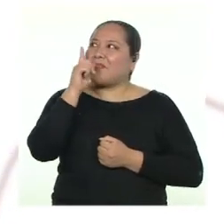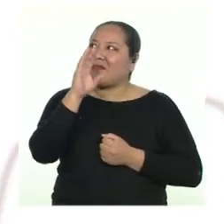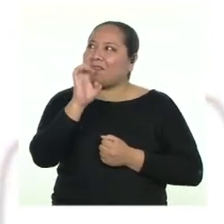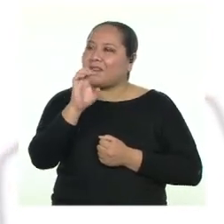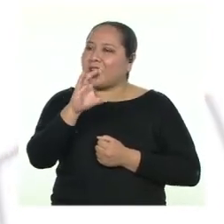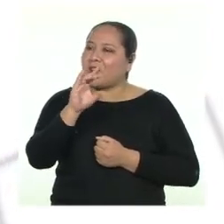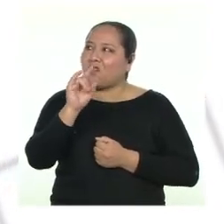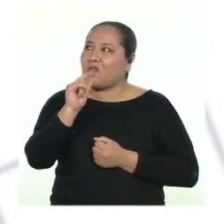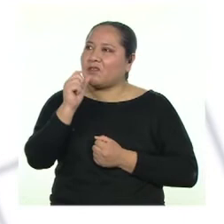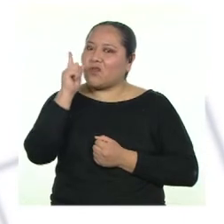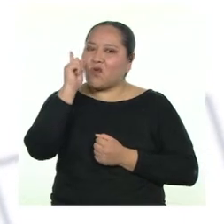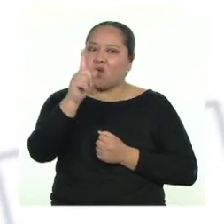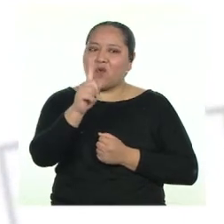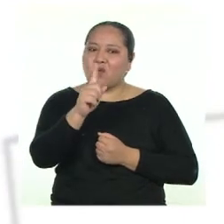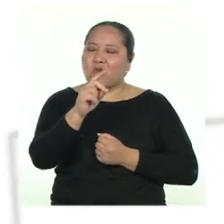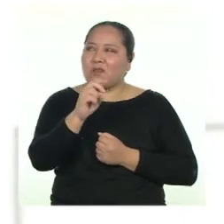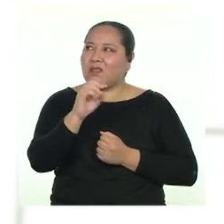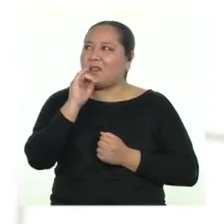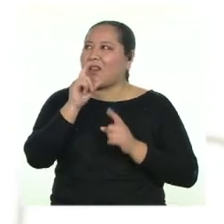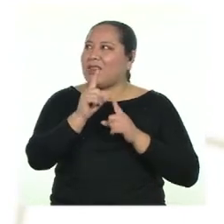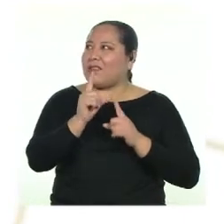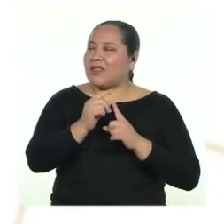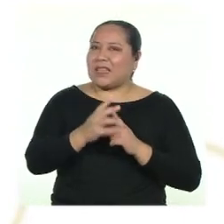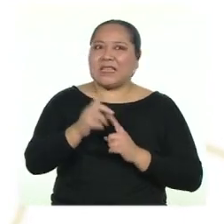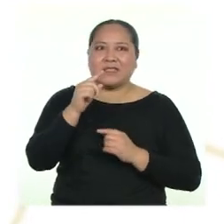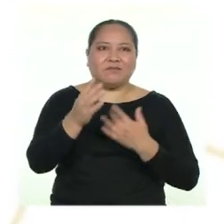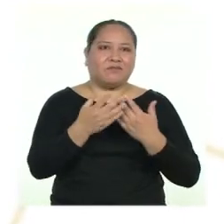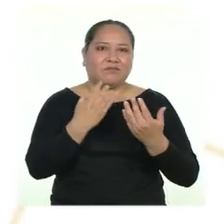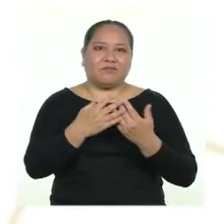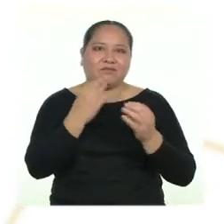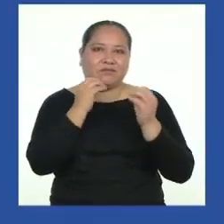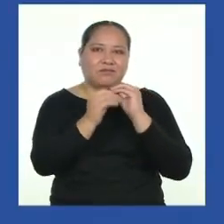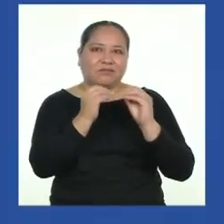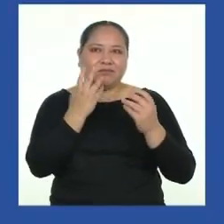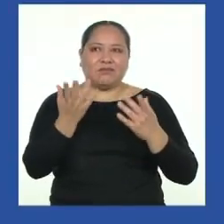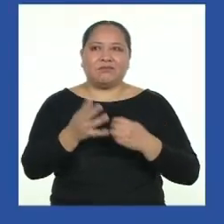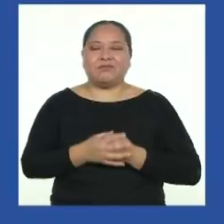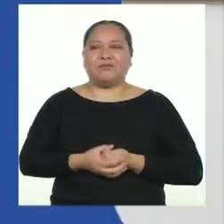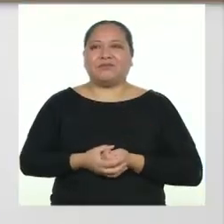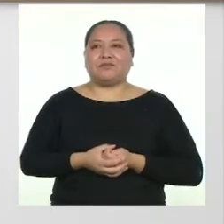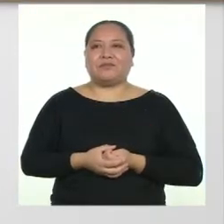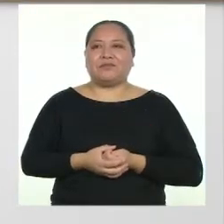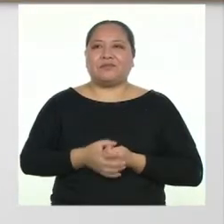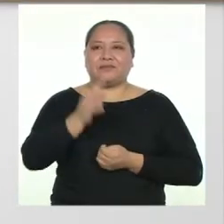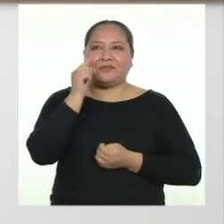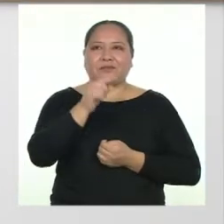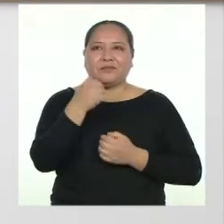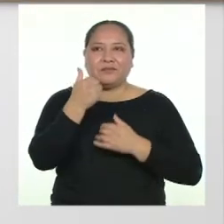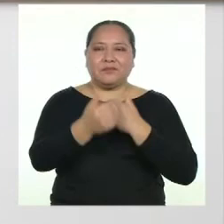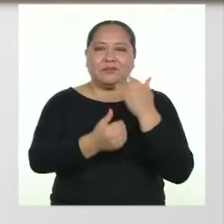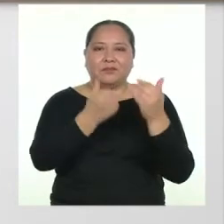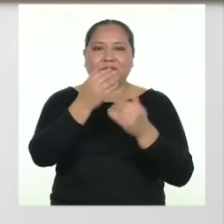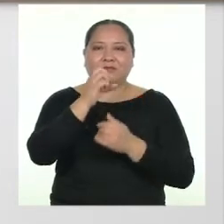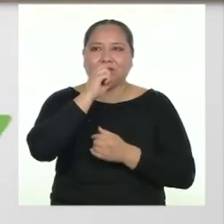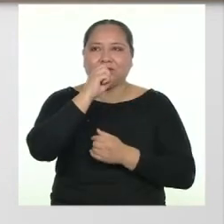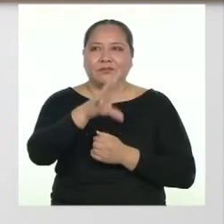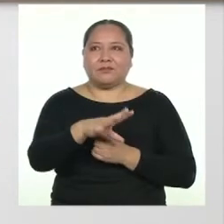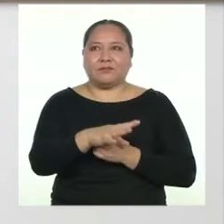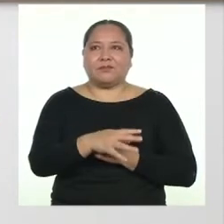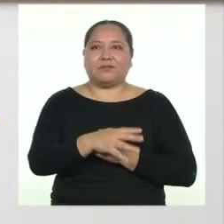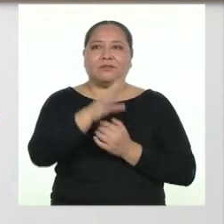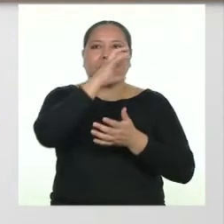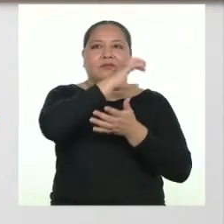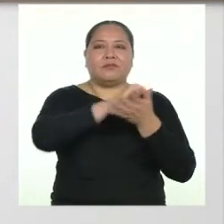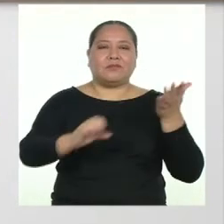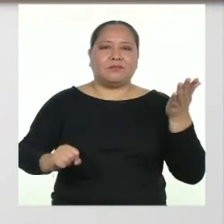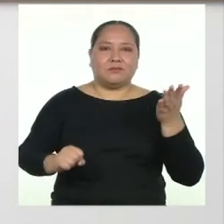variable? Esto sí es más fácil de resolver, profesora. A este proceso se le llama